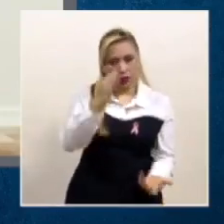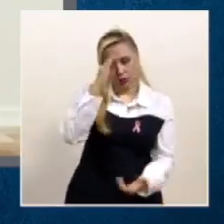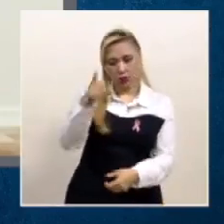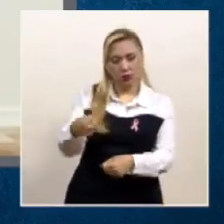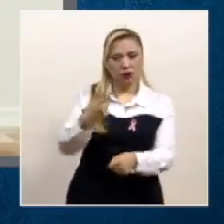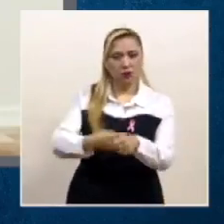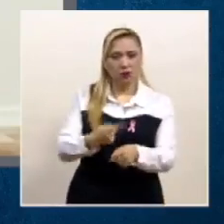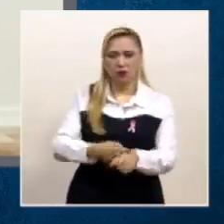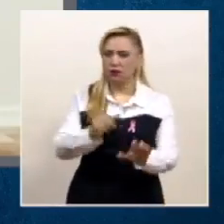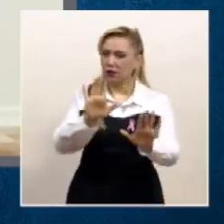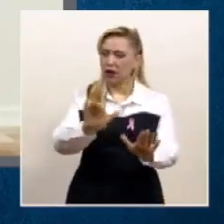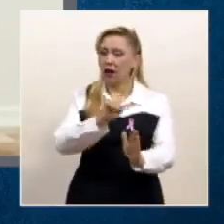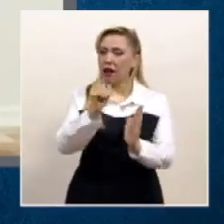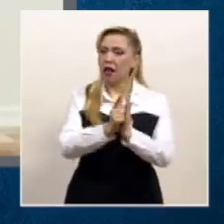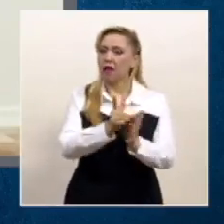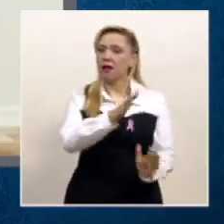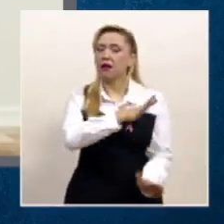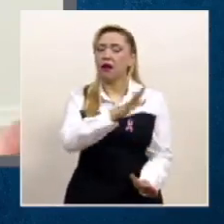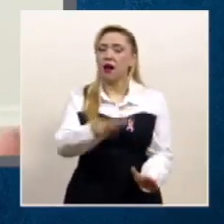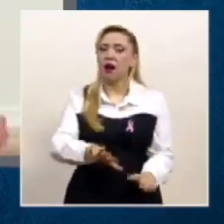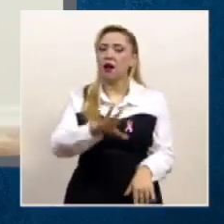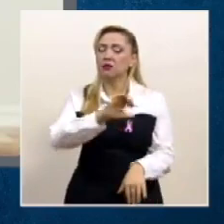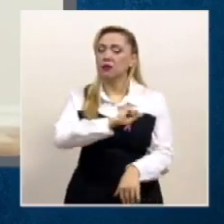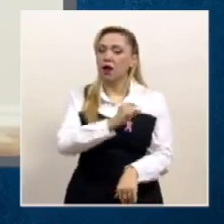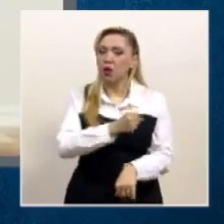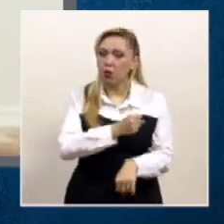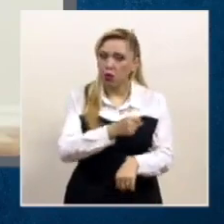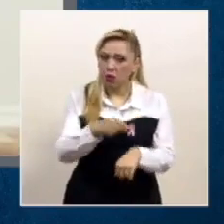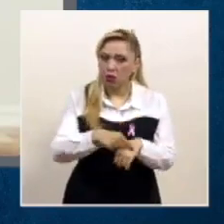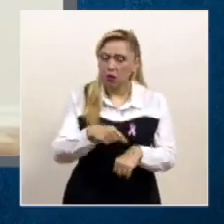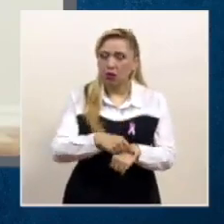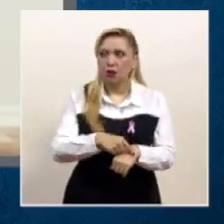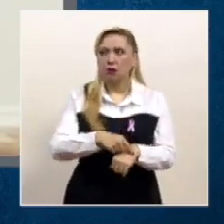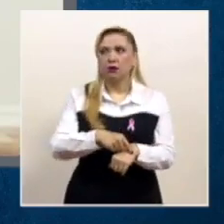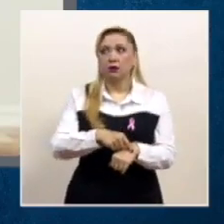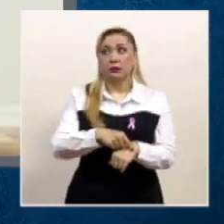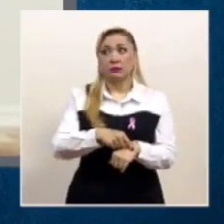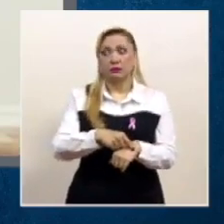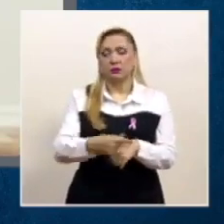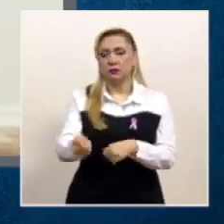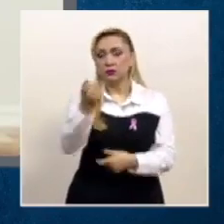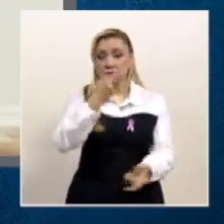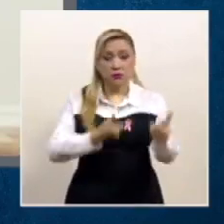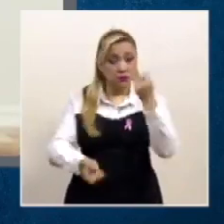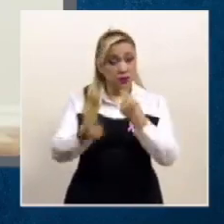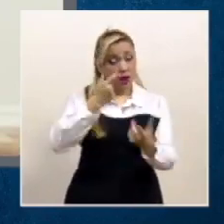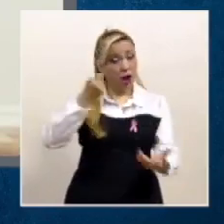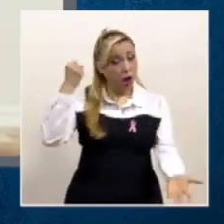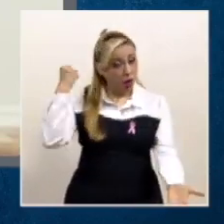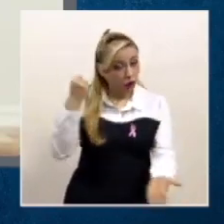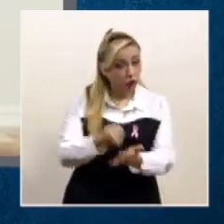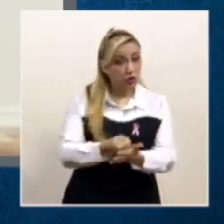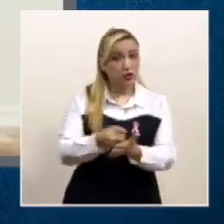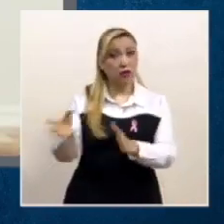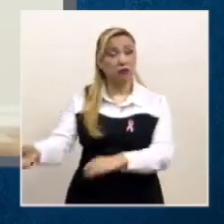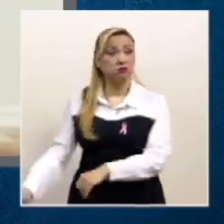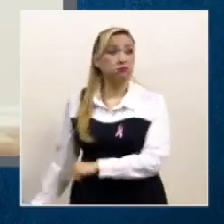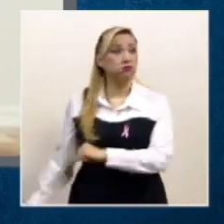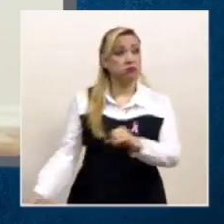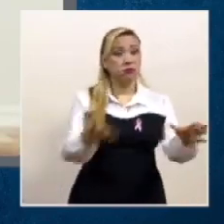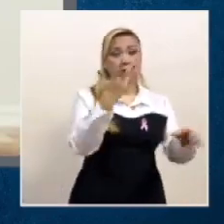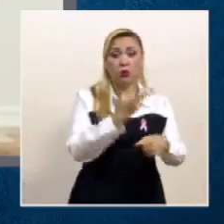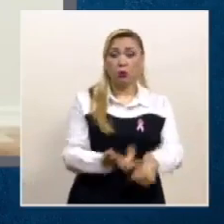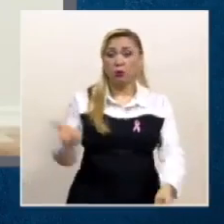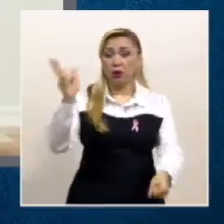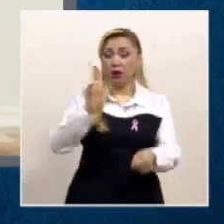reformas a la Ley General de Salud, pues se ha dicho que estos temas de medicamento forzado o internamiento forzado,